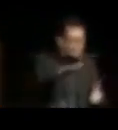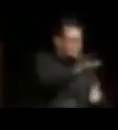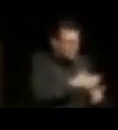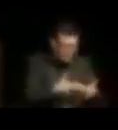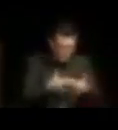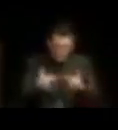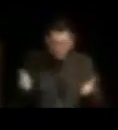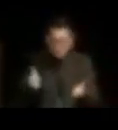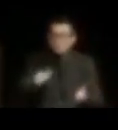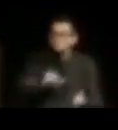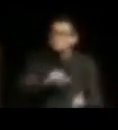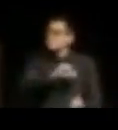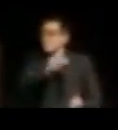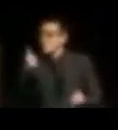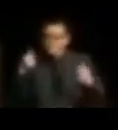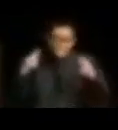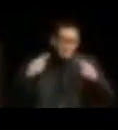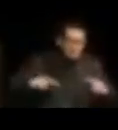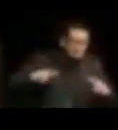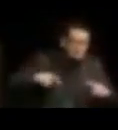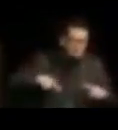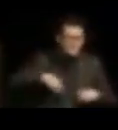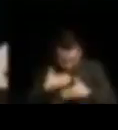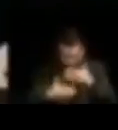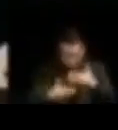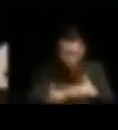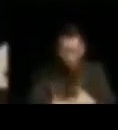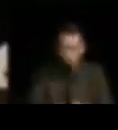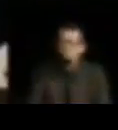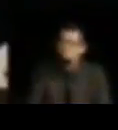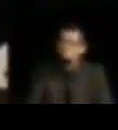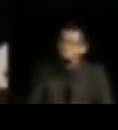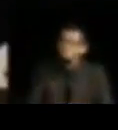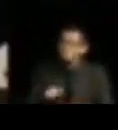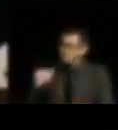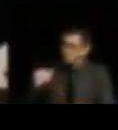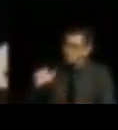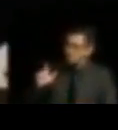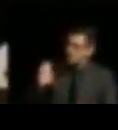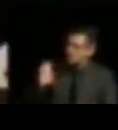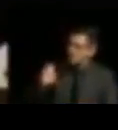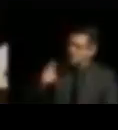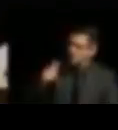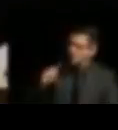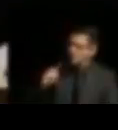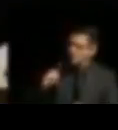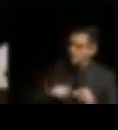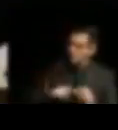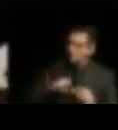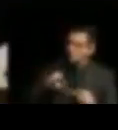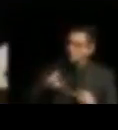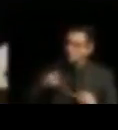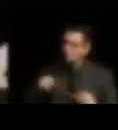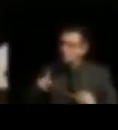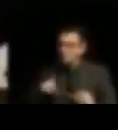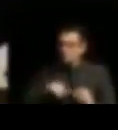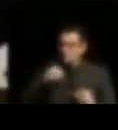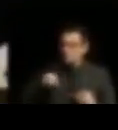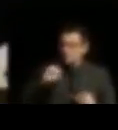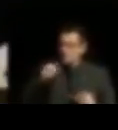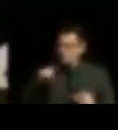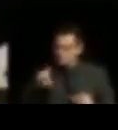a ninguna otra persona en nuestro país. Alberto, Eric,